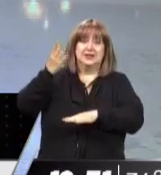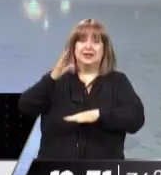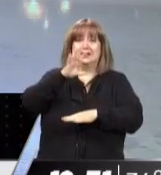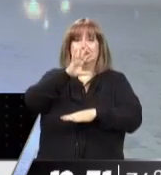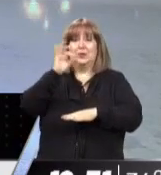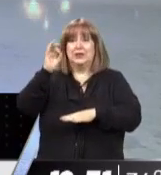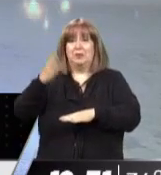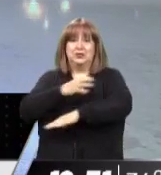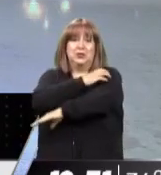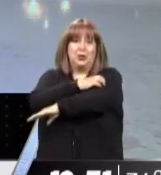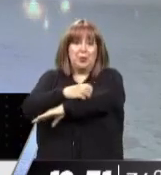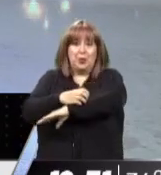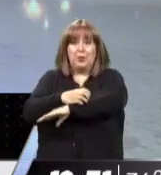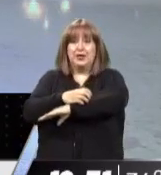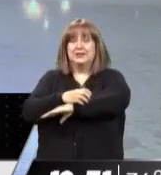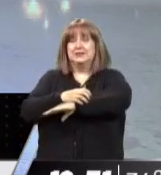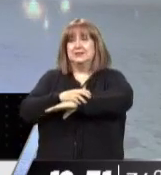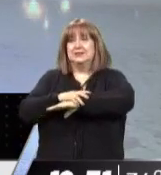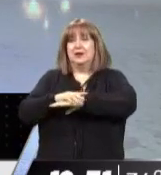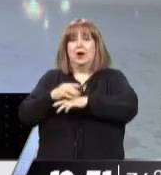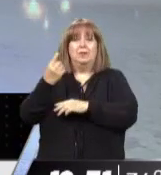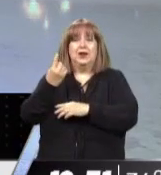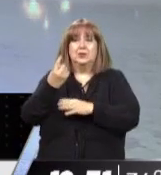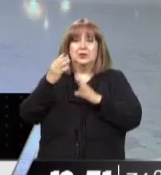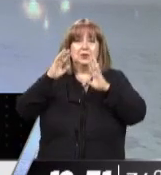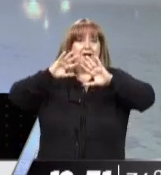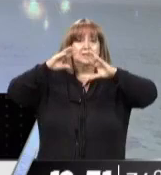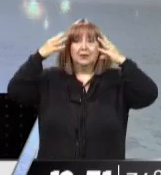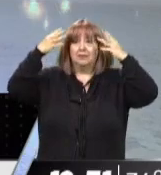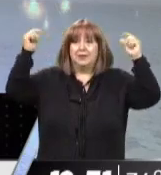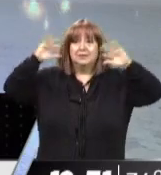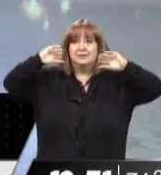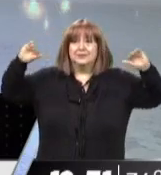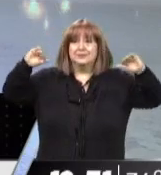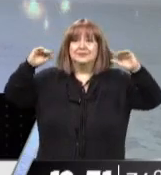50% de pobreza. Y por un minuto es como si todo eso no hubiese existido y 5 millones.